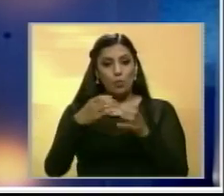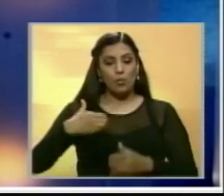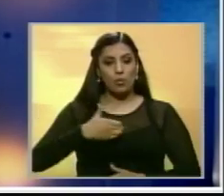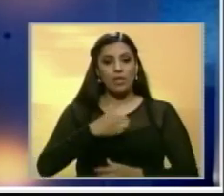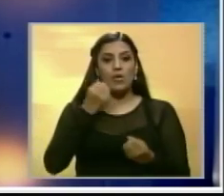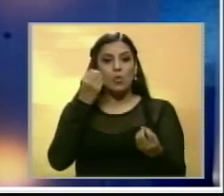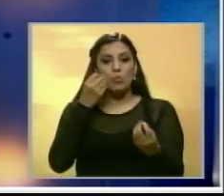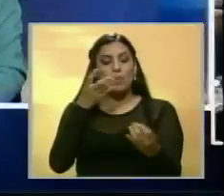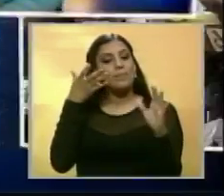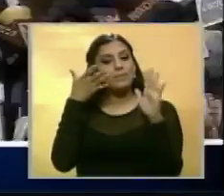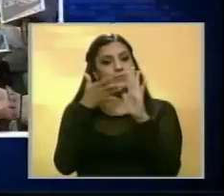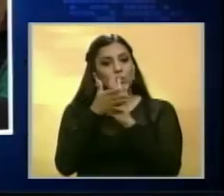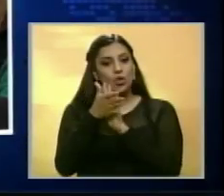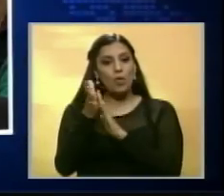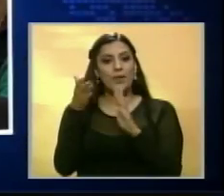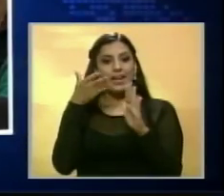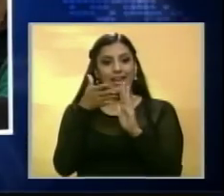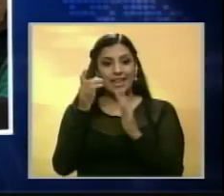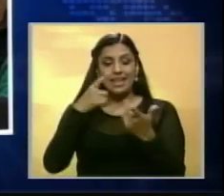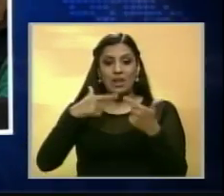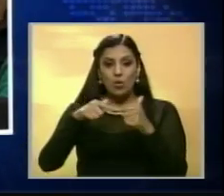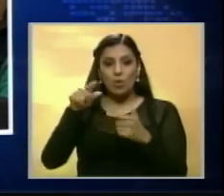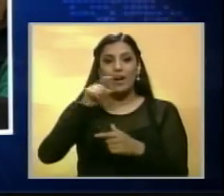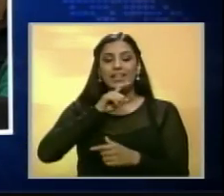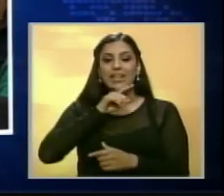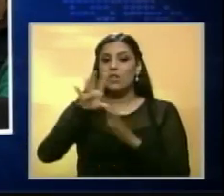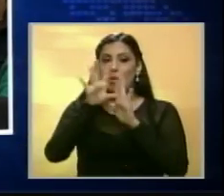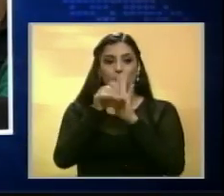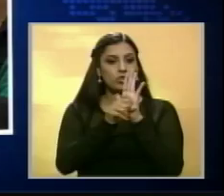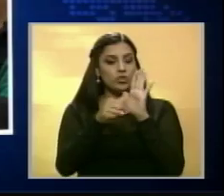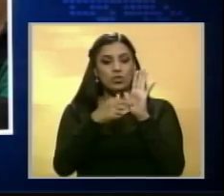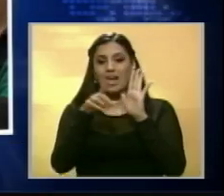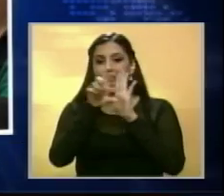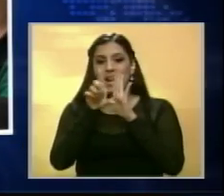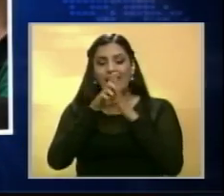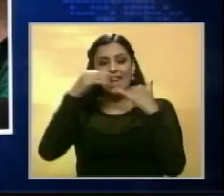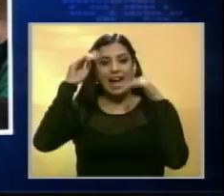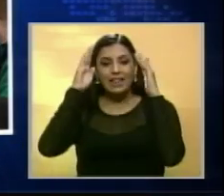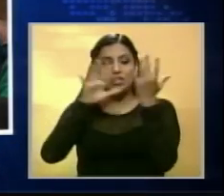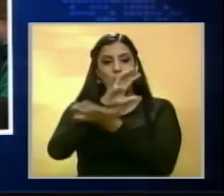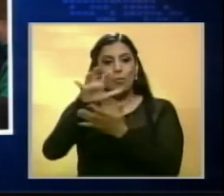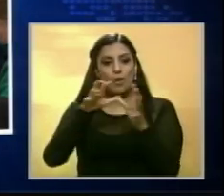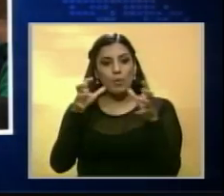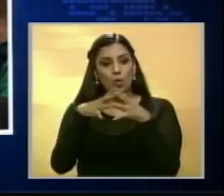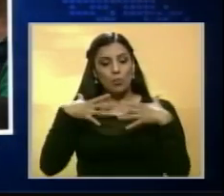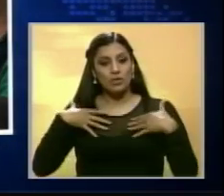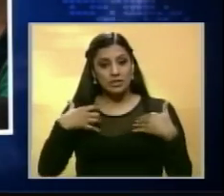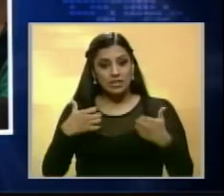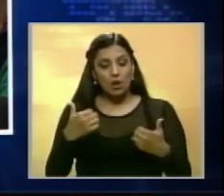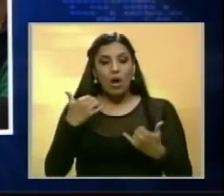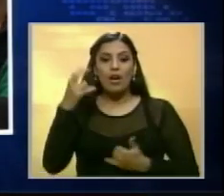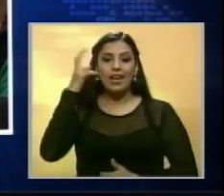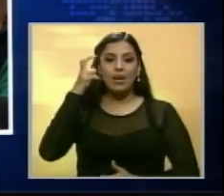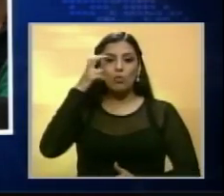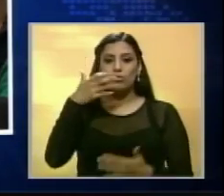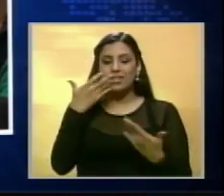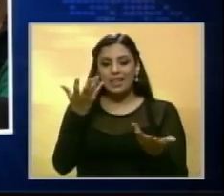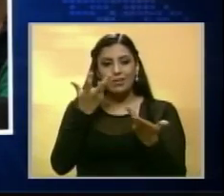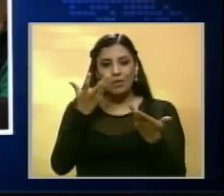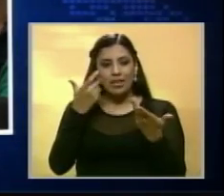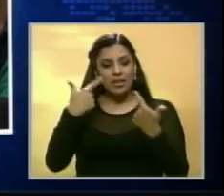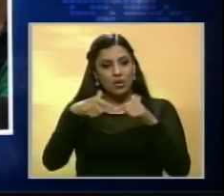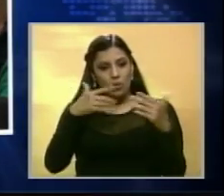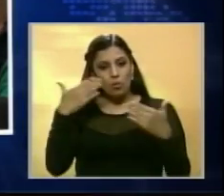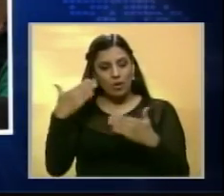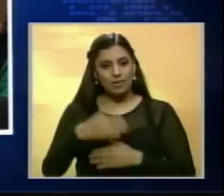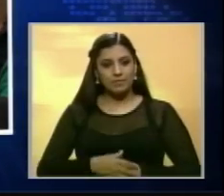se pronuncia en torno a la sentencia del TCJ que declaró inconstitucional la ley para atender la crisis del sector salud. Vamos a escuchar parte de sus declaraciones